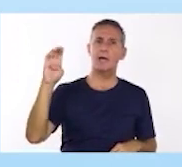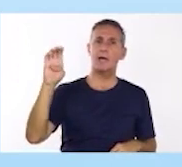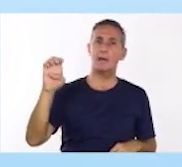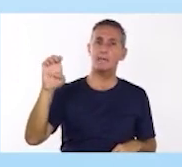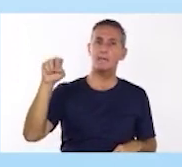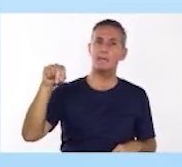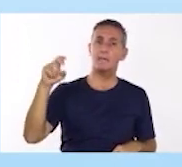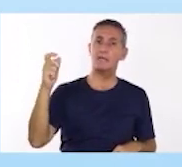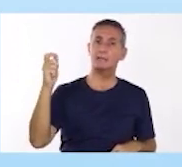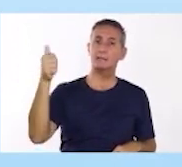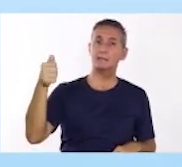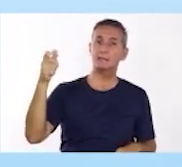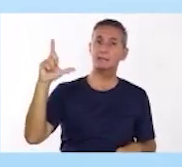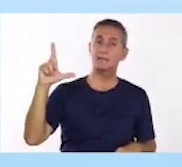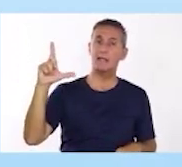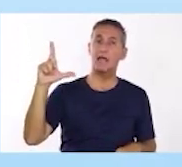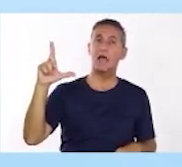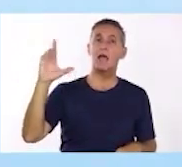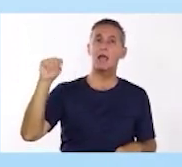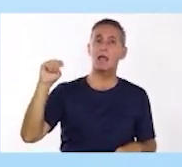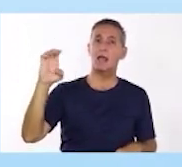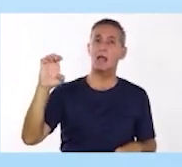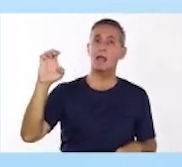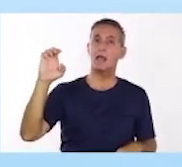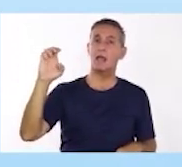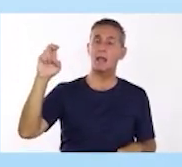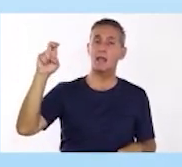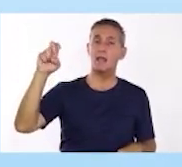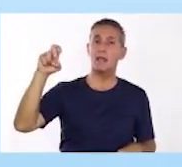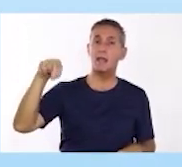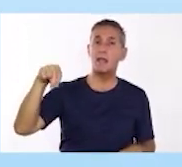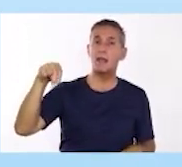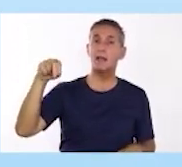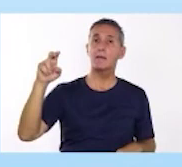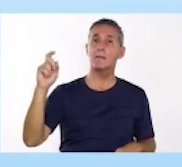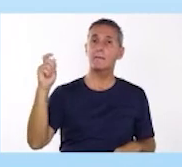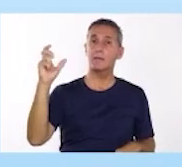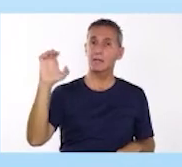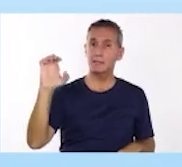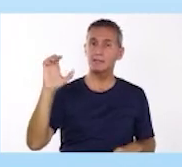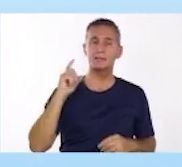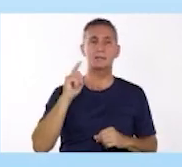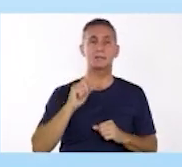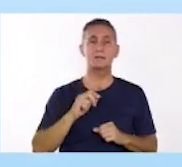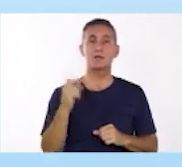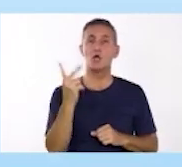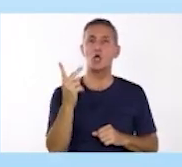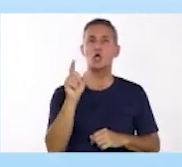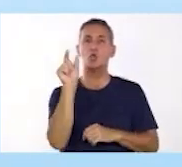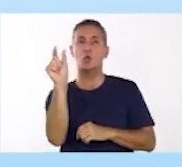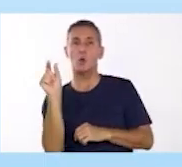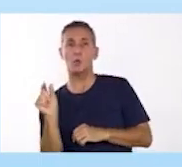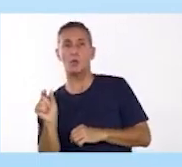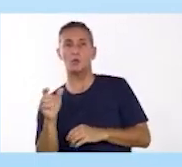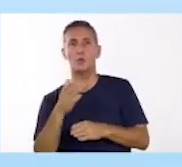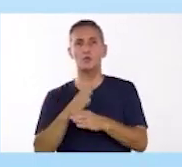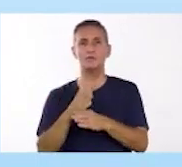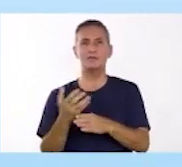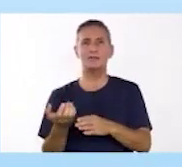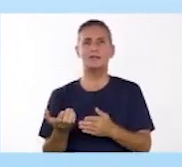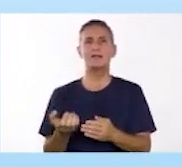fundamentalmente. Busquen ahí fundamentalmente que puede ser sustituido, qué vocablo. Y dos vocablos